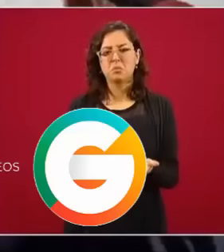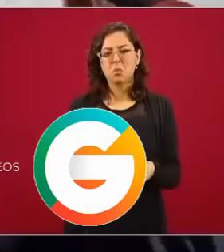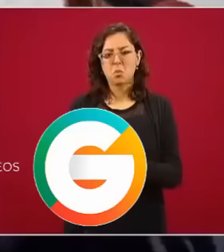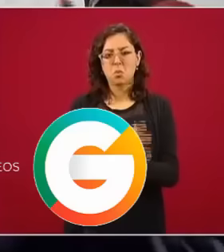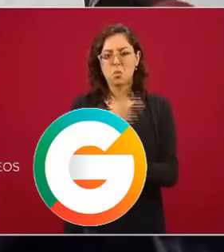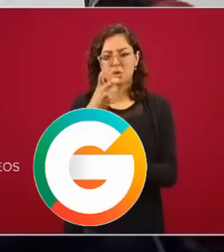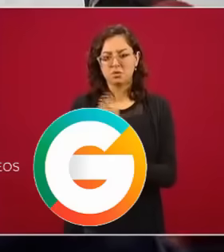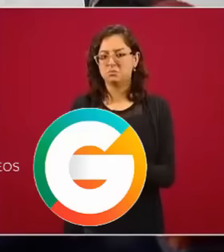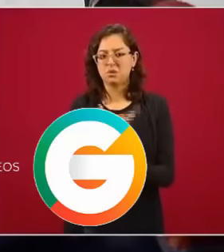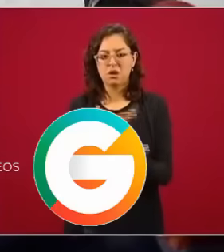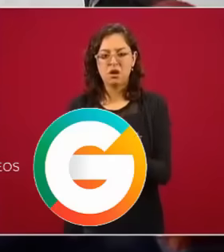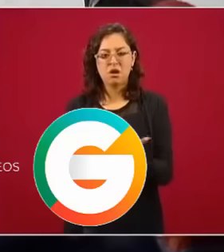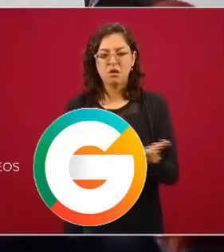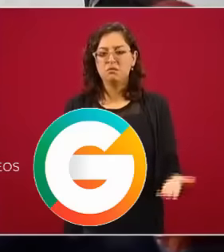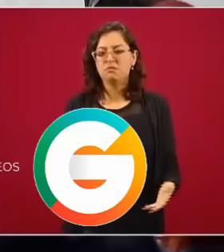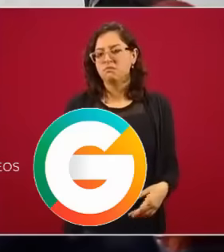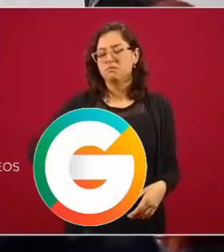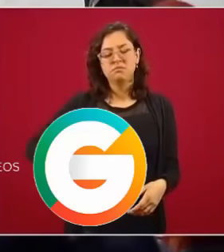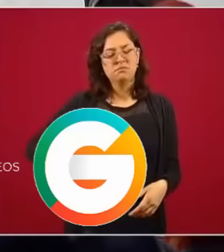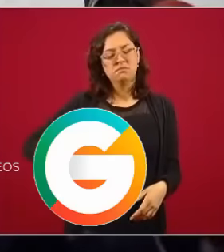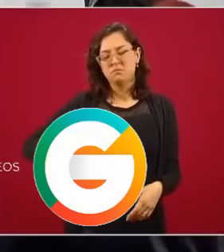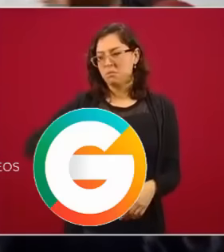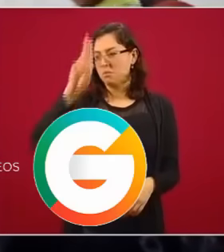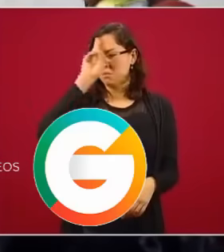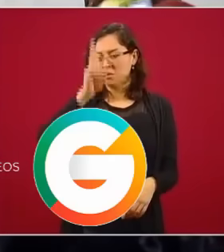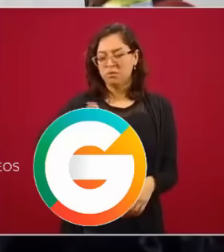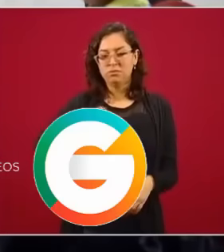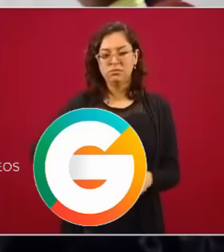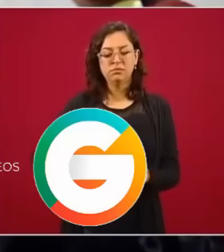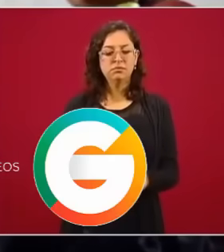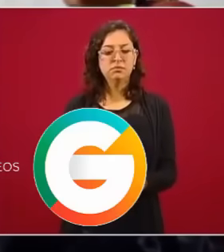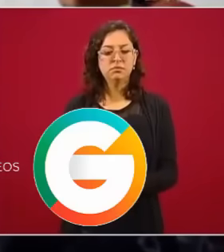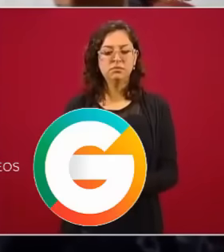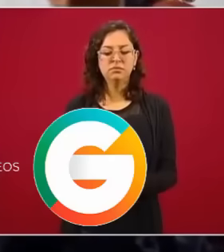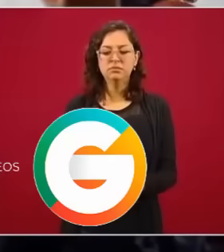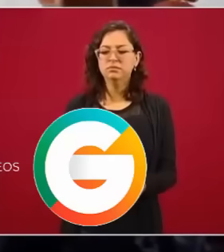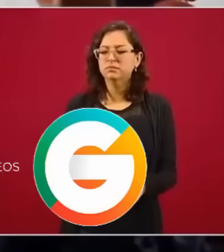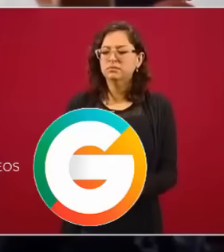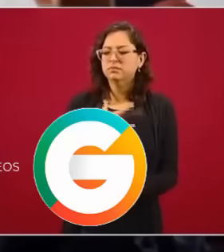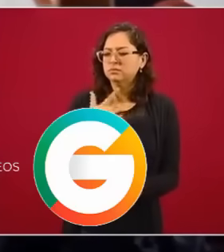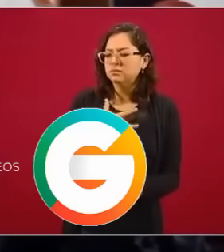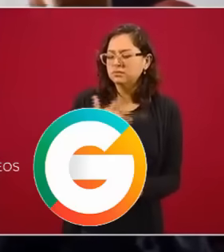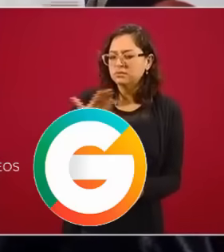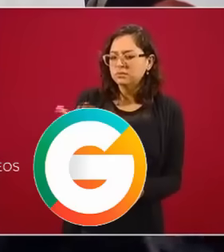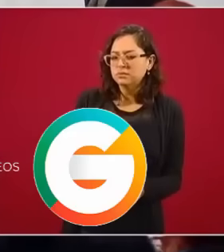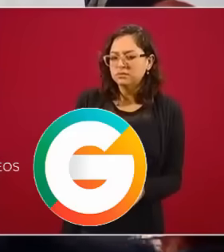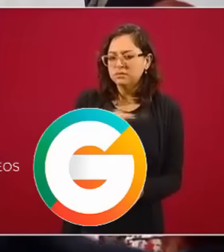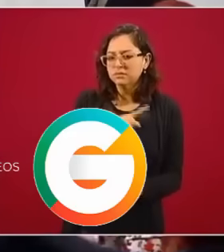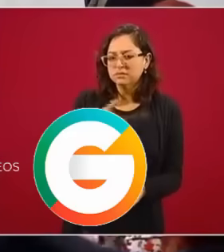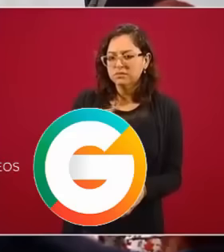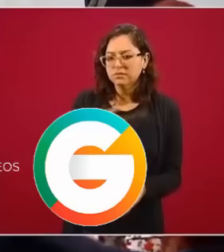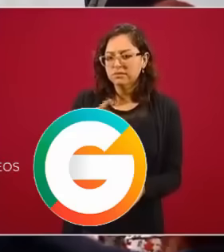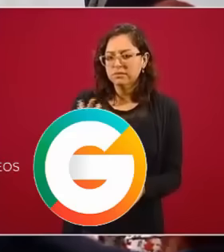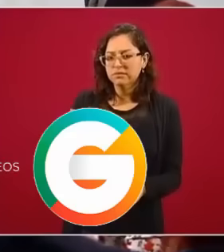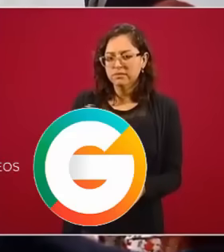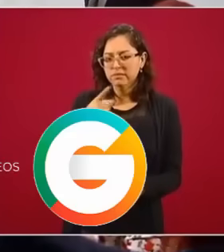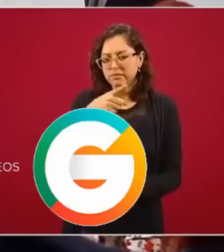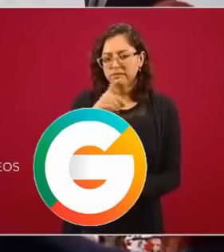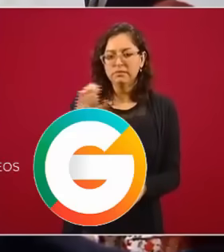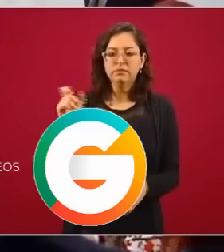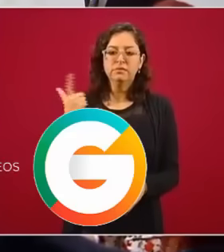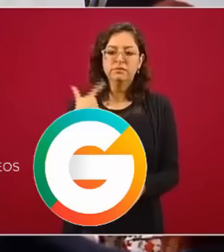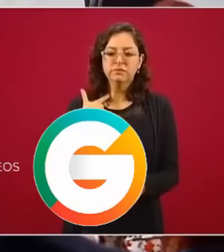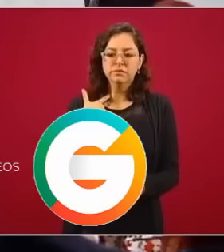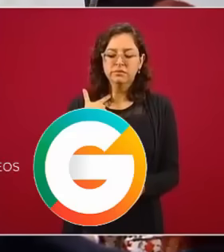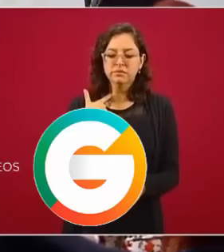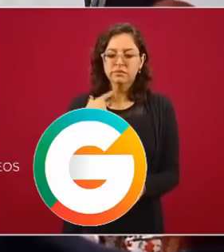totalmente prohibido en el gobierno nuestro. ¿No considera que hay congruencia entre las acusaciones que enfrenta el exsecretario de